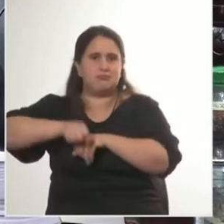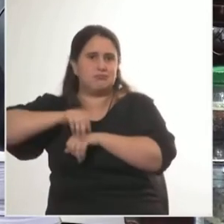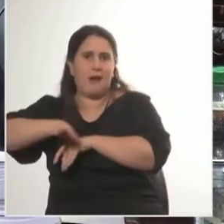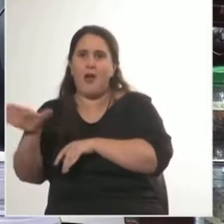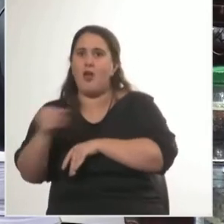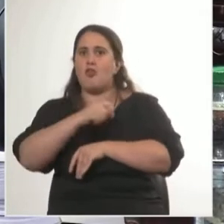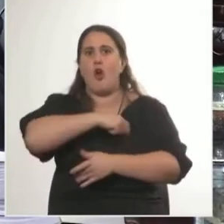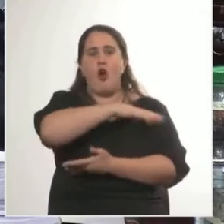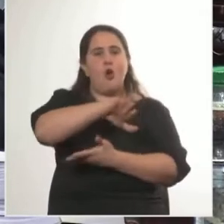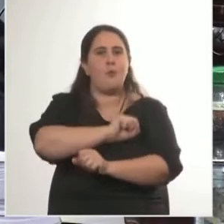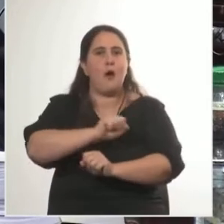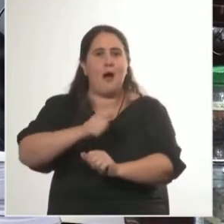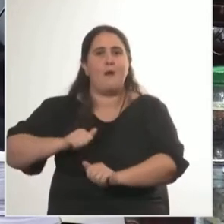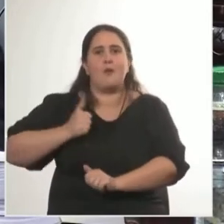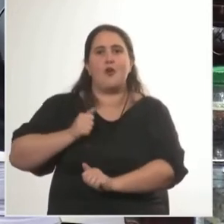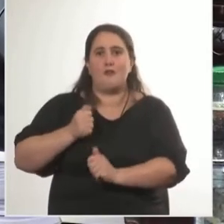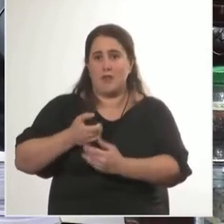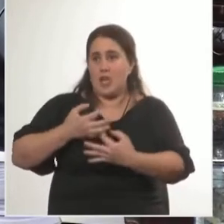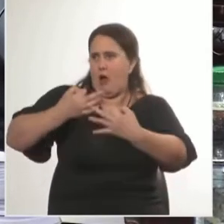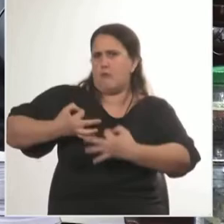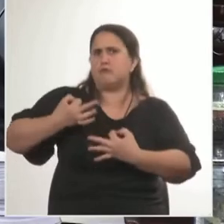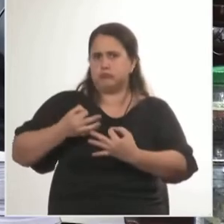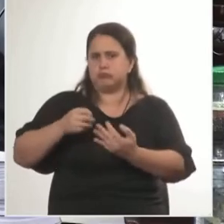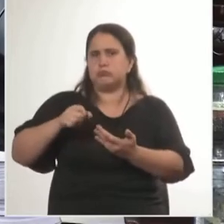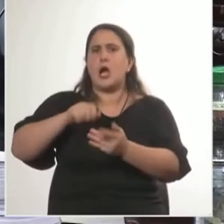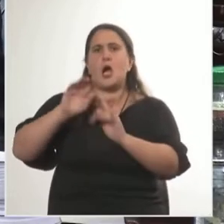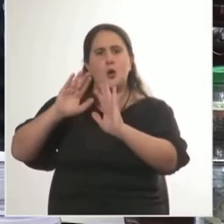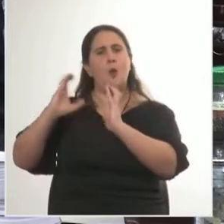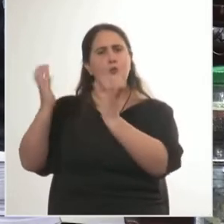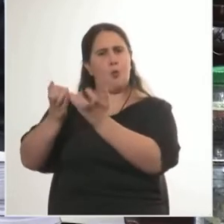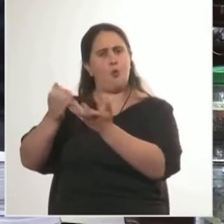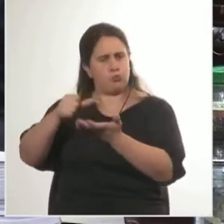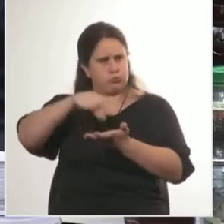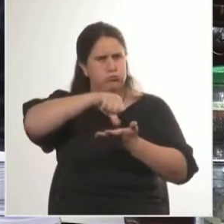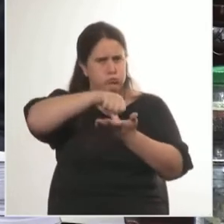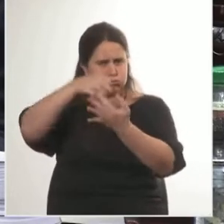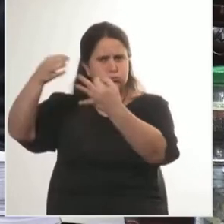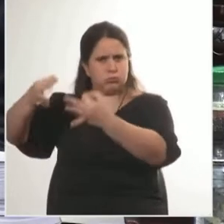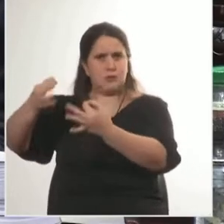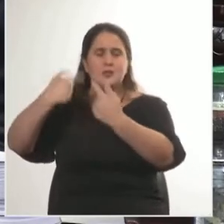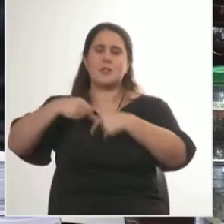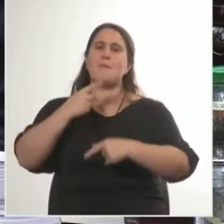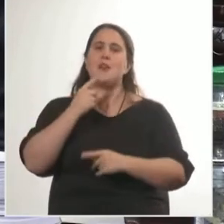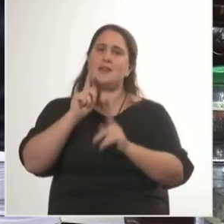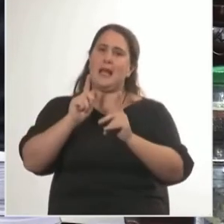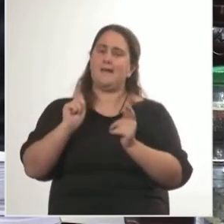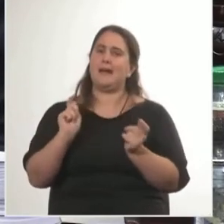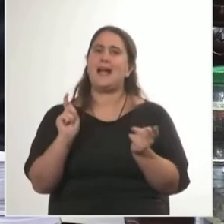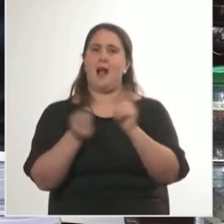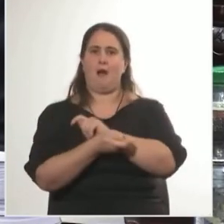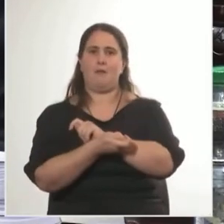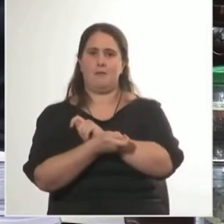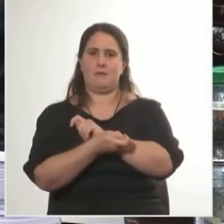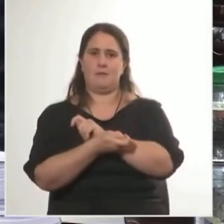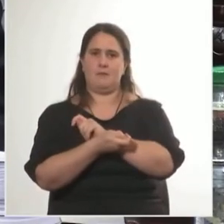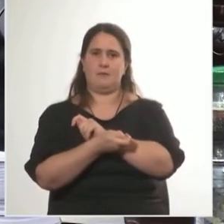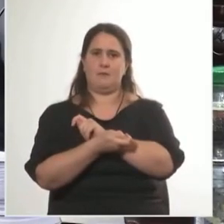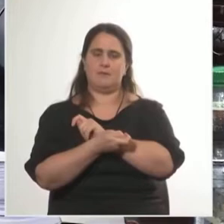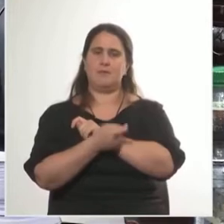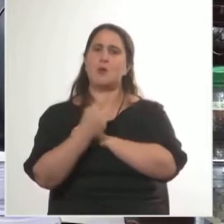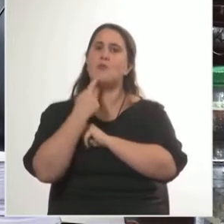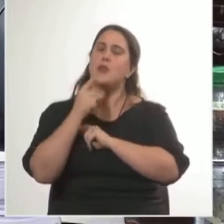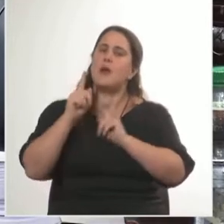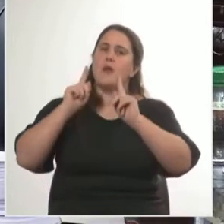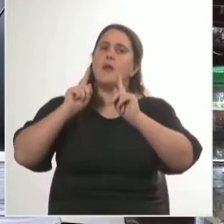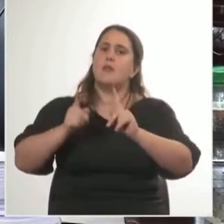aprovechar las bondades de un escenario internacional favorable, las políticas tienen que revertirse. Las